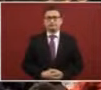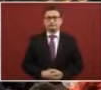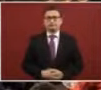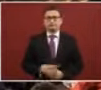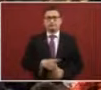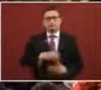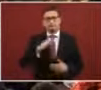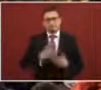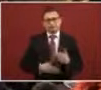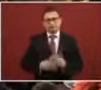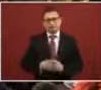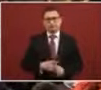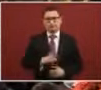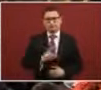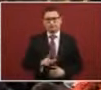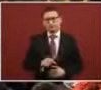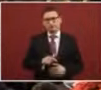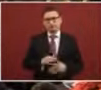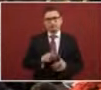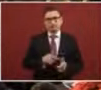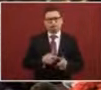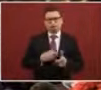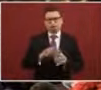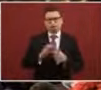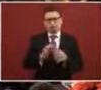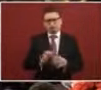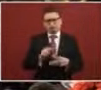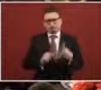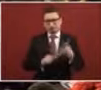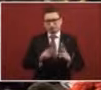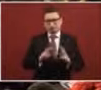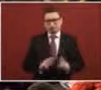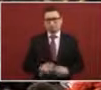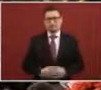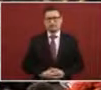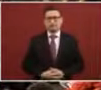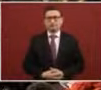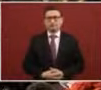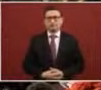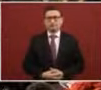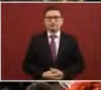terminamos y entramos al siguiente punto.